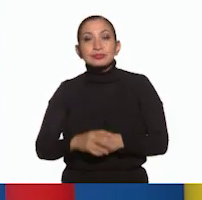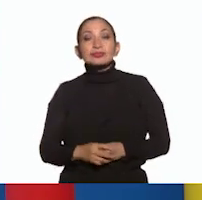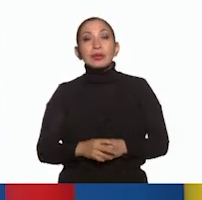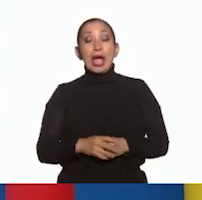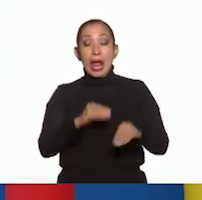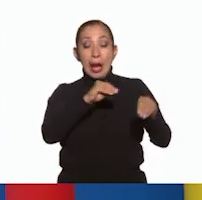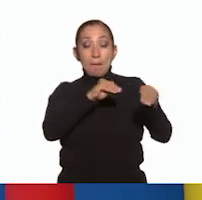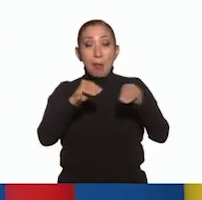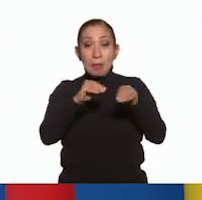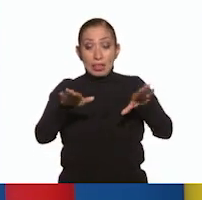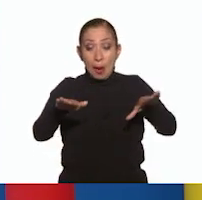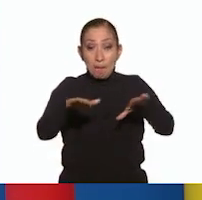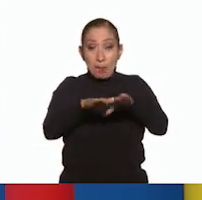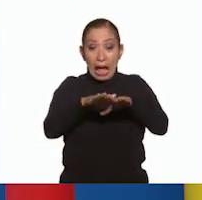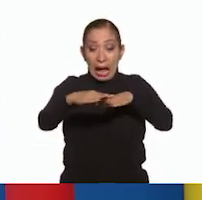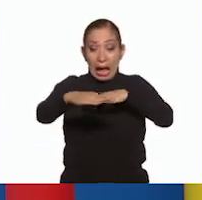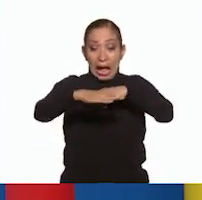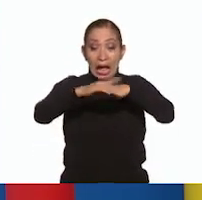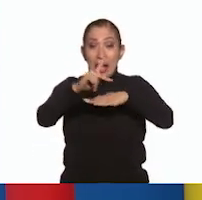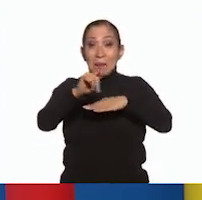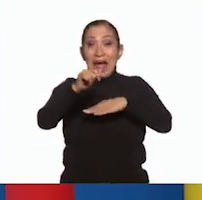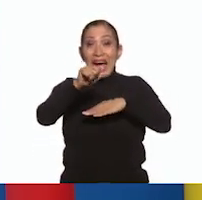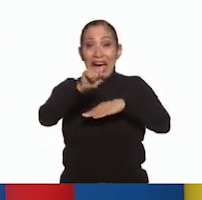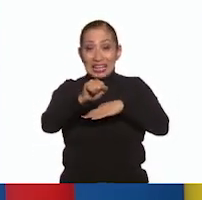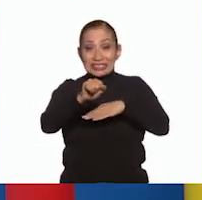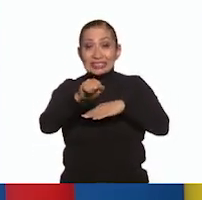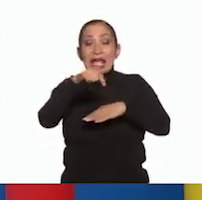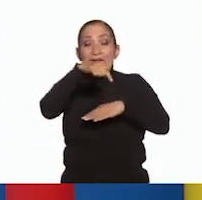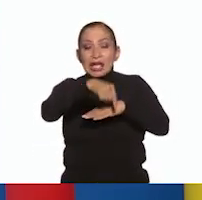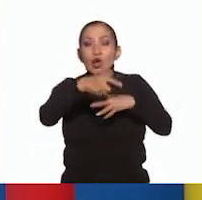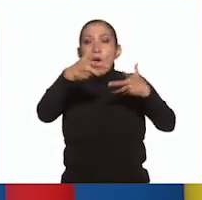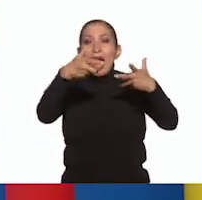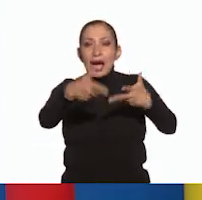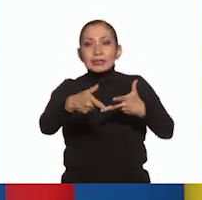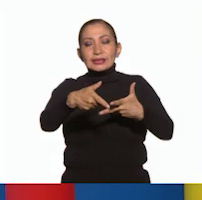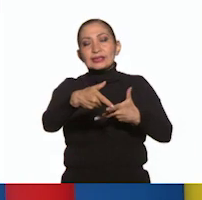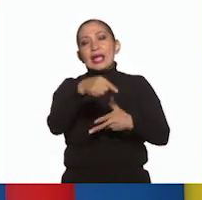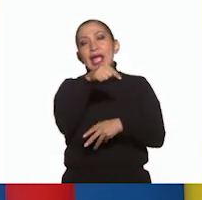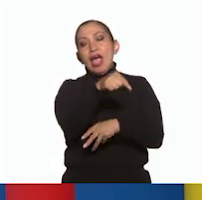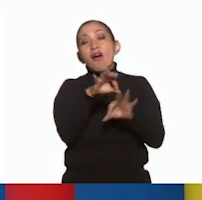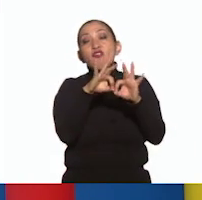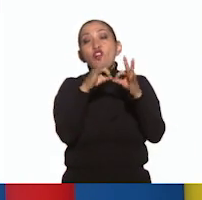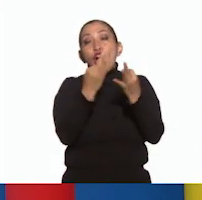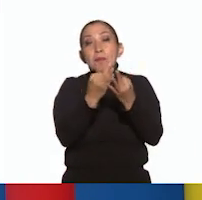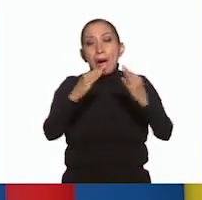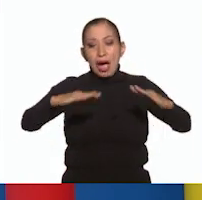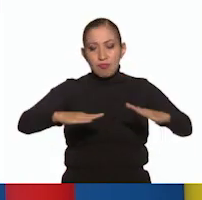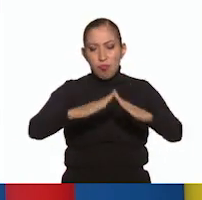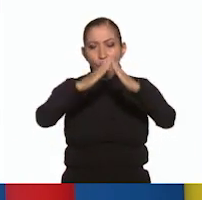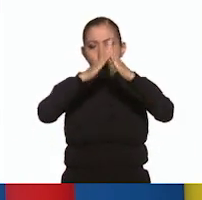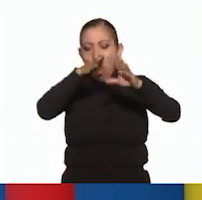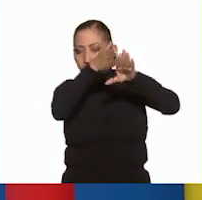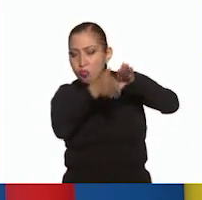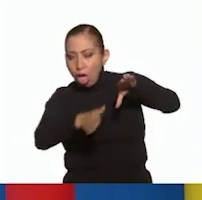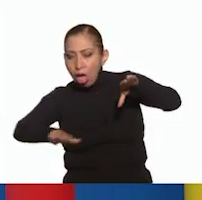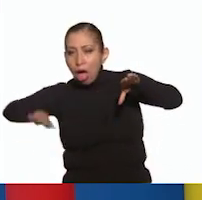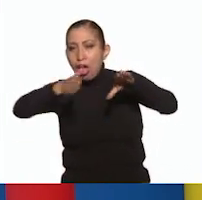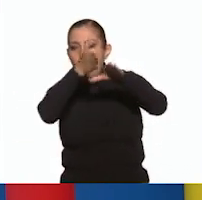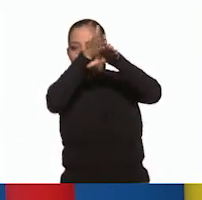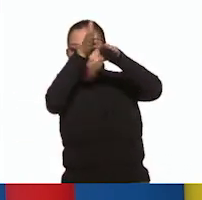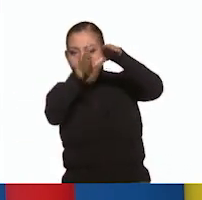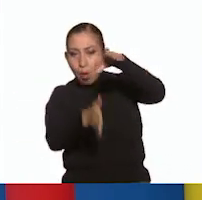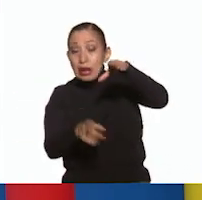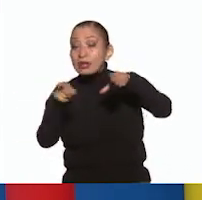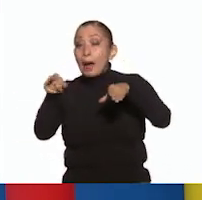El movimiento de las placas tectónicas, además de originar las diferentes formas del relieve, también es el